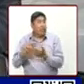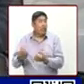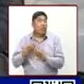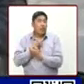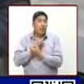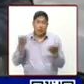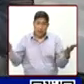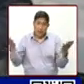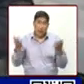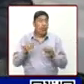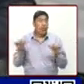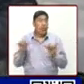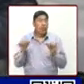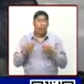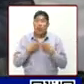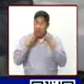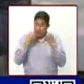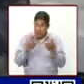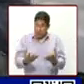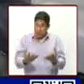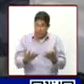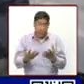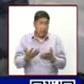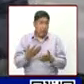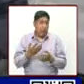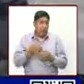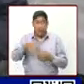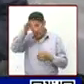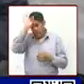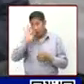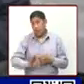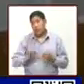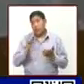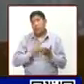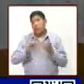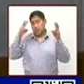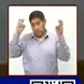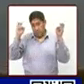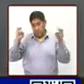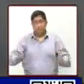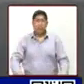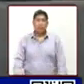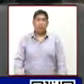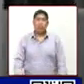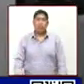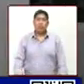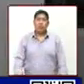medios de comunicación, pero que también se proporcione a los asignados a este caso.